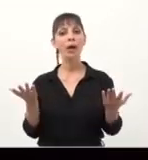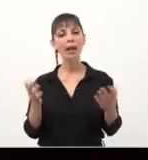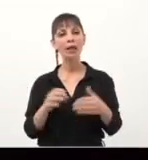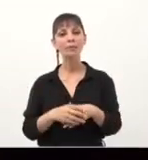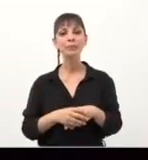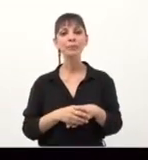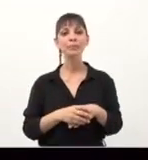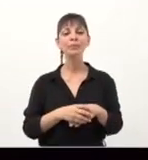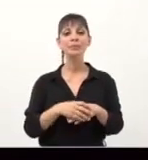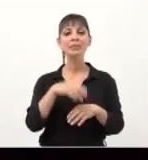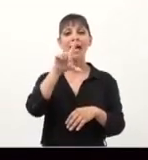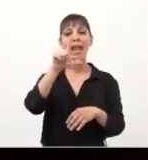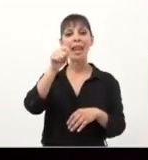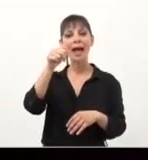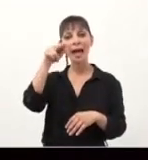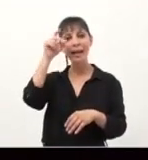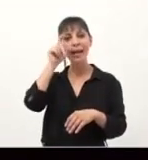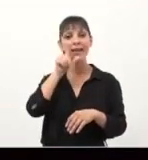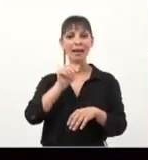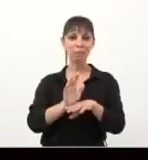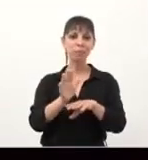Horacio Rodríguez Larreta tiene que pensar.